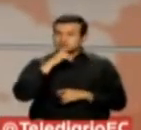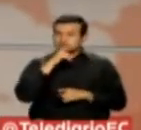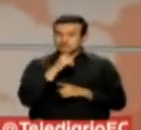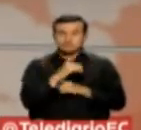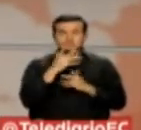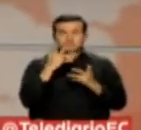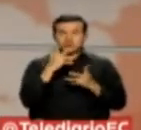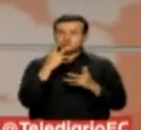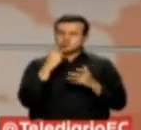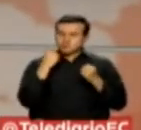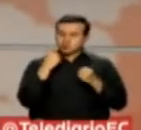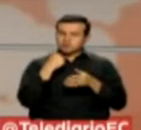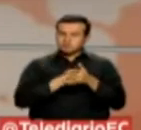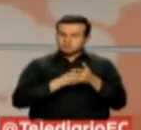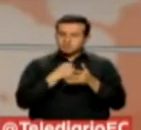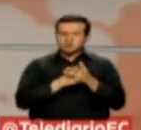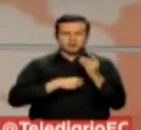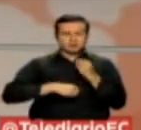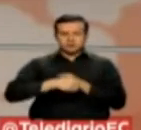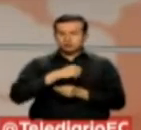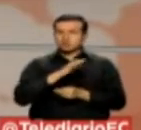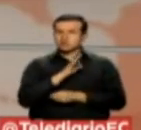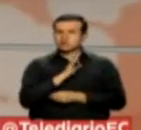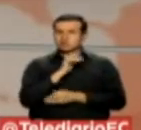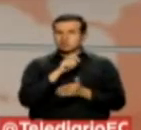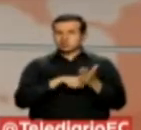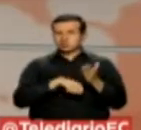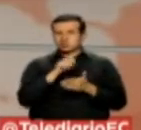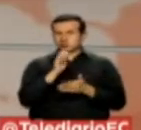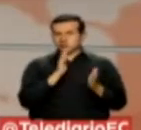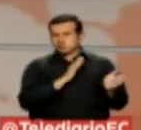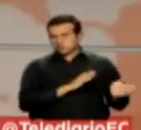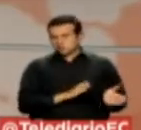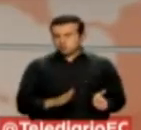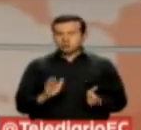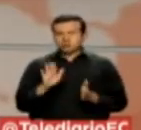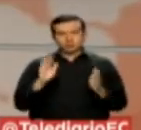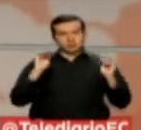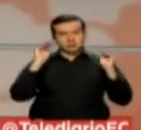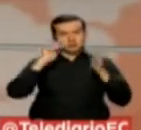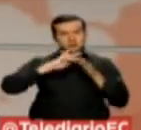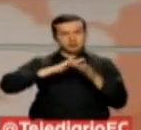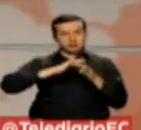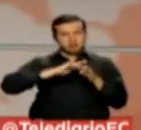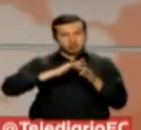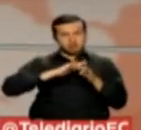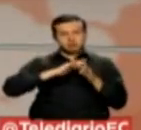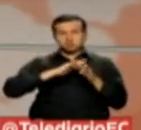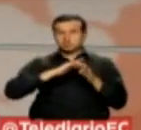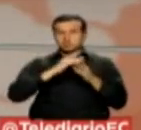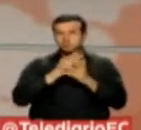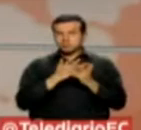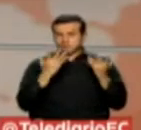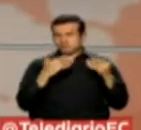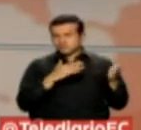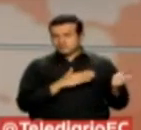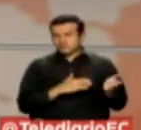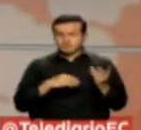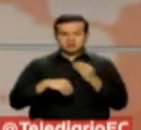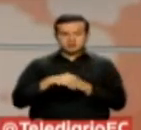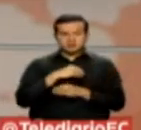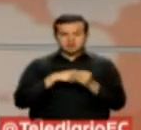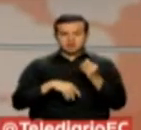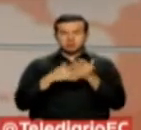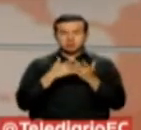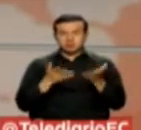muy agresivos en inversiones técnicamente calificadas, con su nivel de riesgo en cero. Con inversiones en